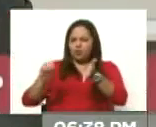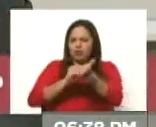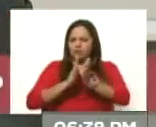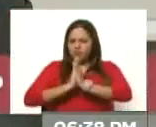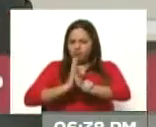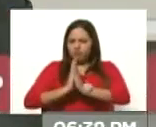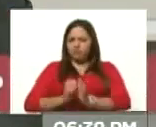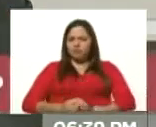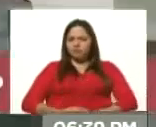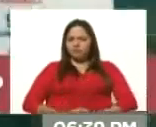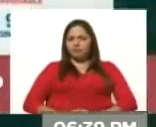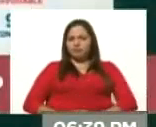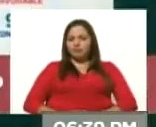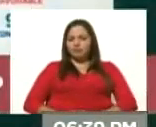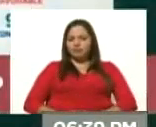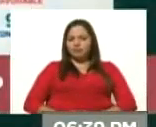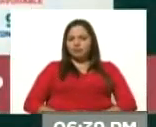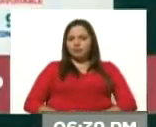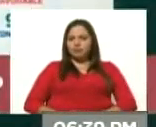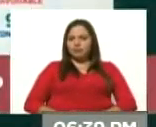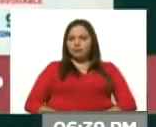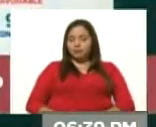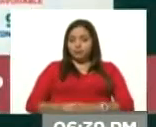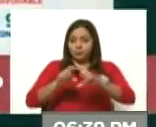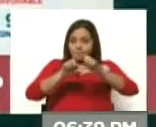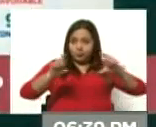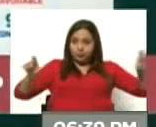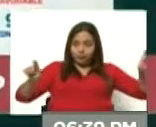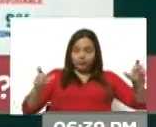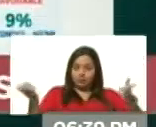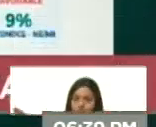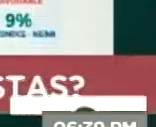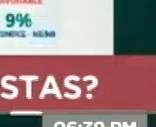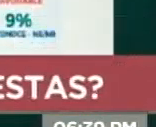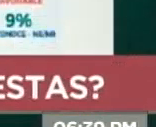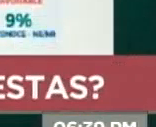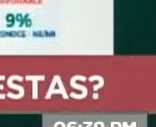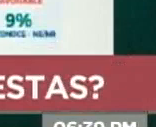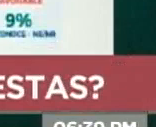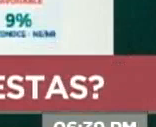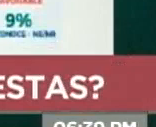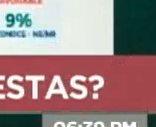para seguirla analizando si es posible señor se me lo escuchó